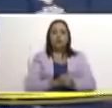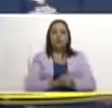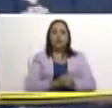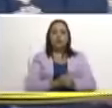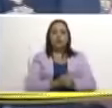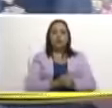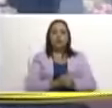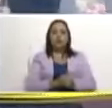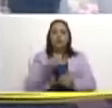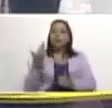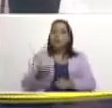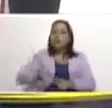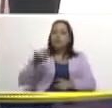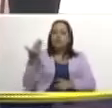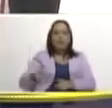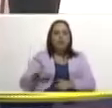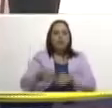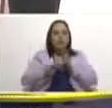marcador